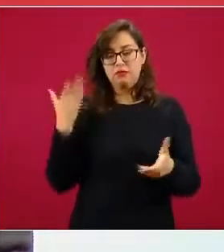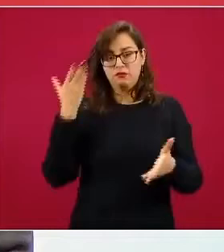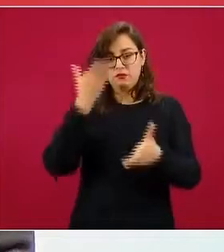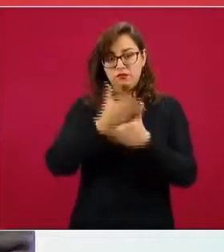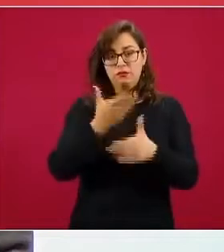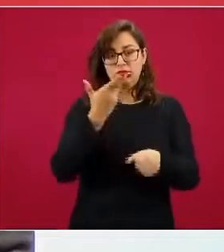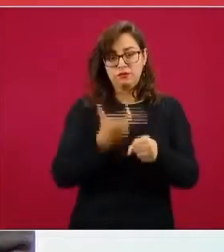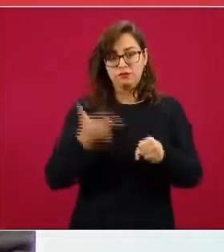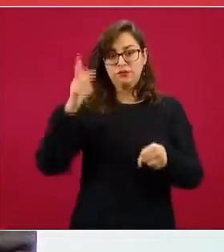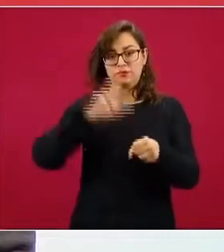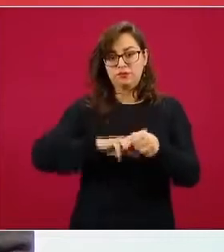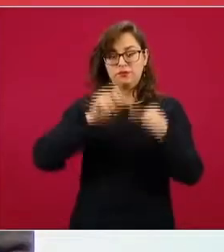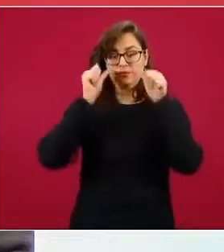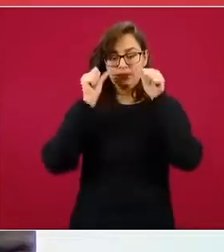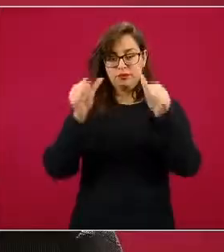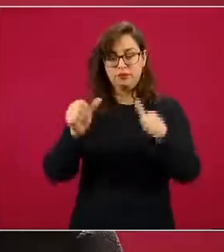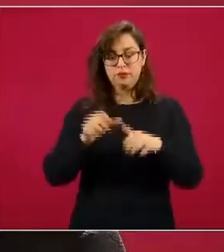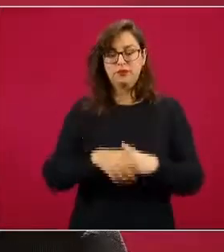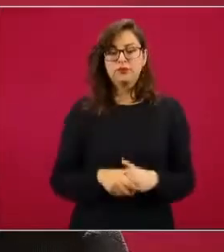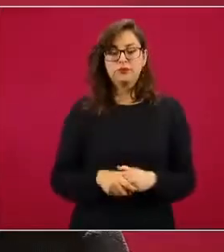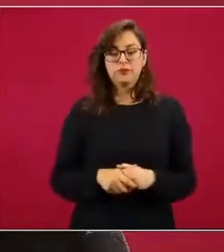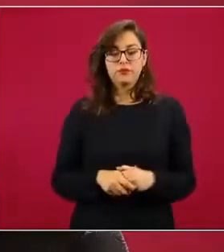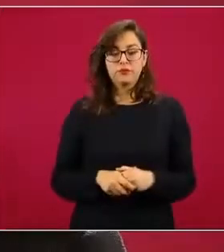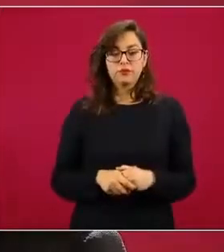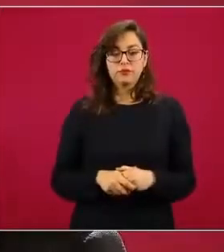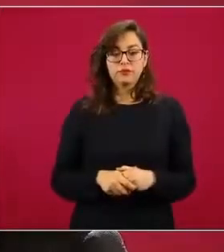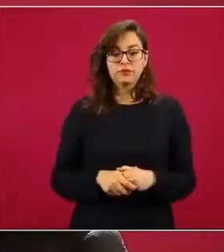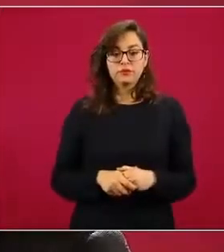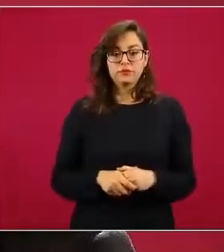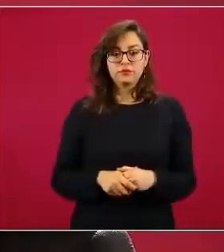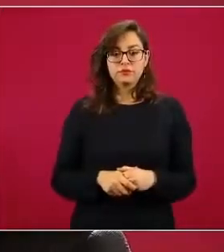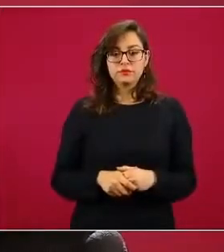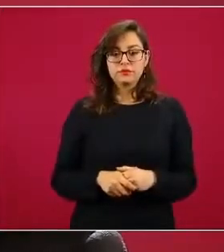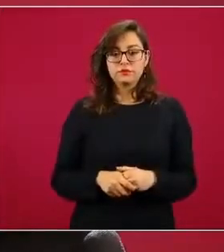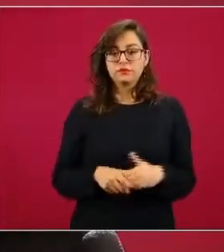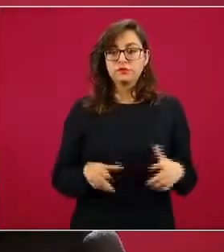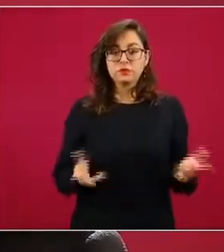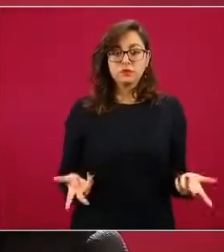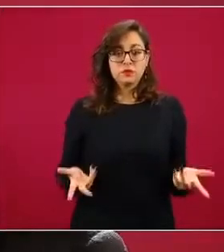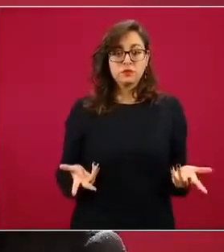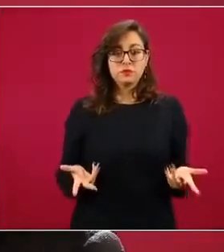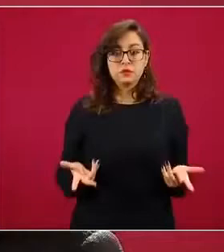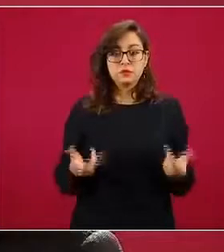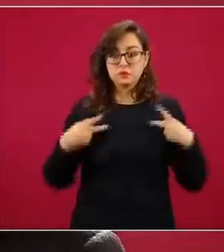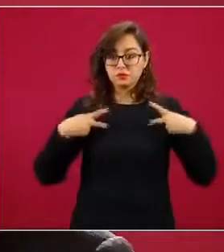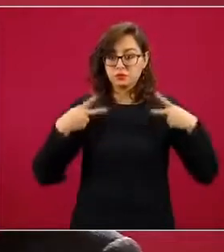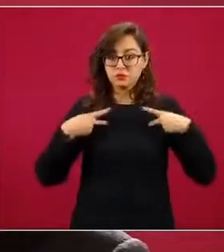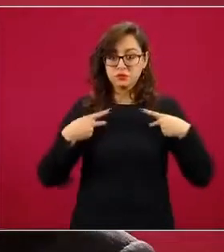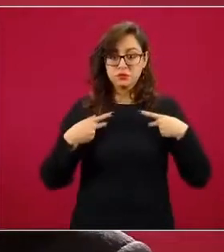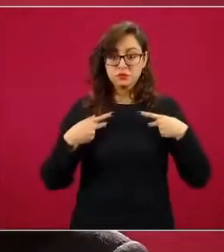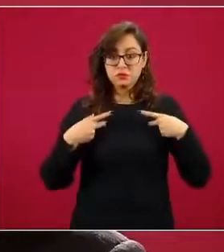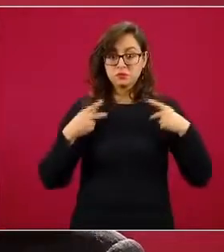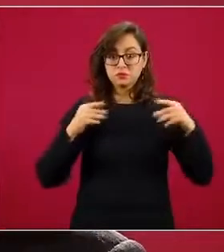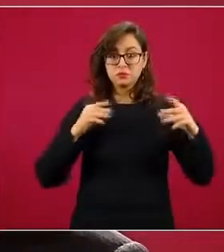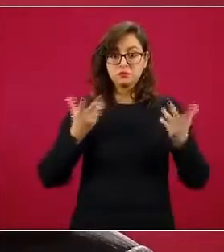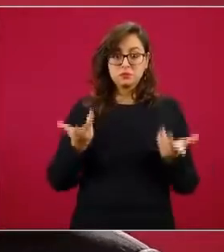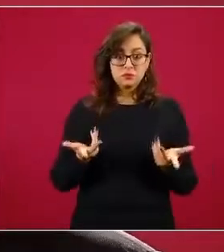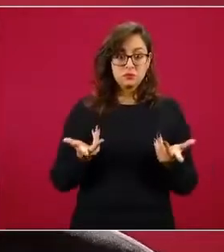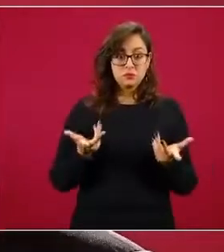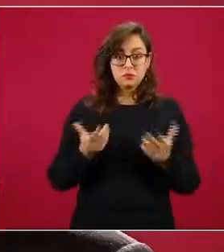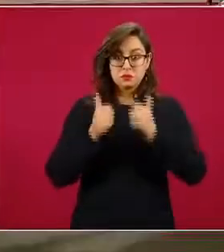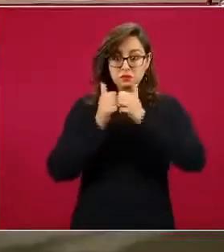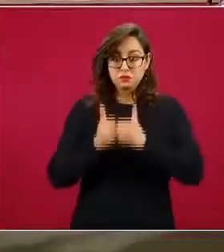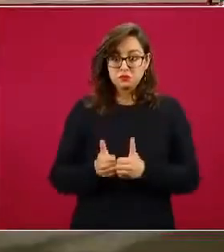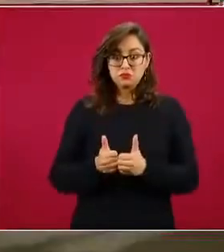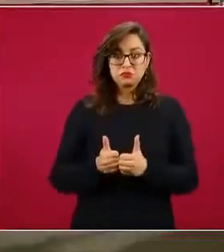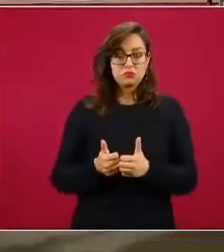a la atención médica o solicitarla. No ha habido una interrupción absoluta de la movilidad, es decir, las personas, a pesar de que está inundado, se